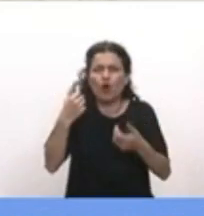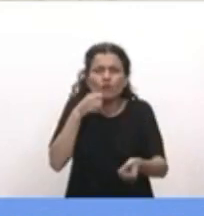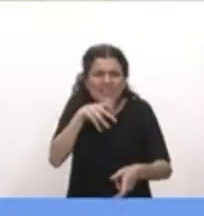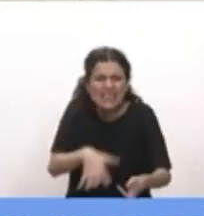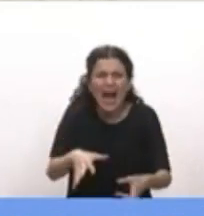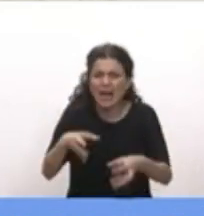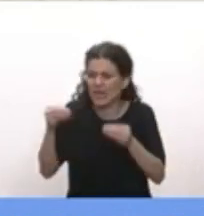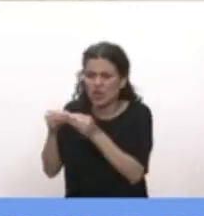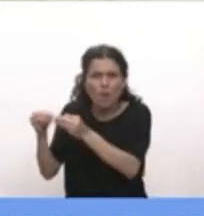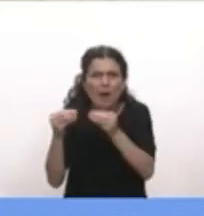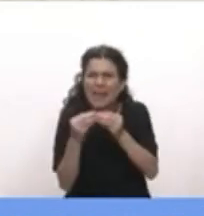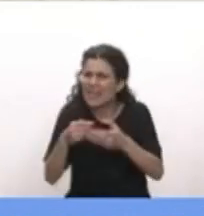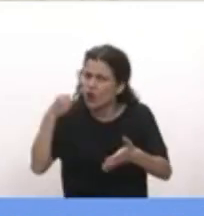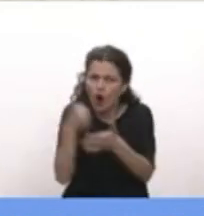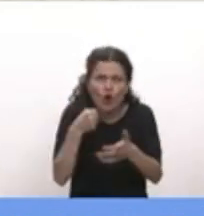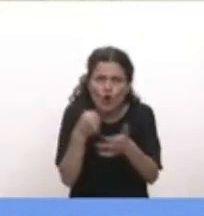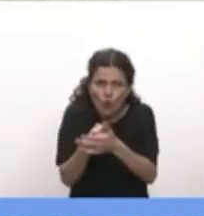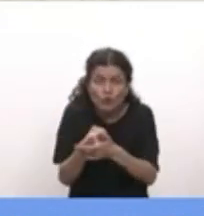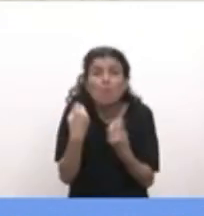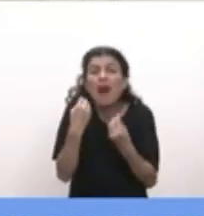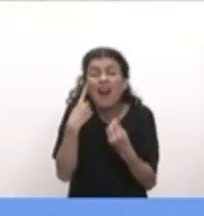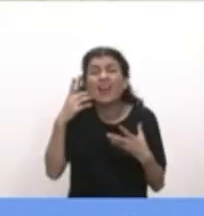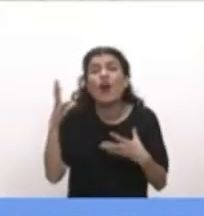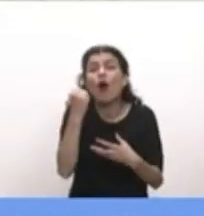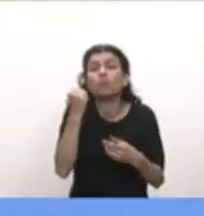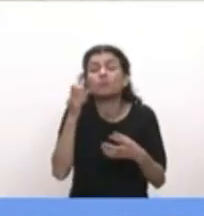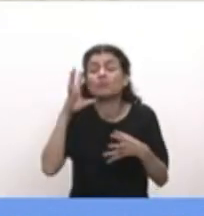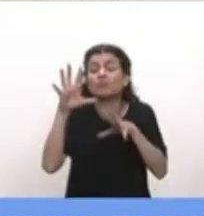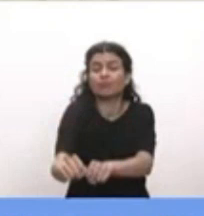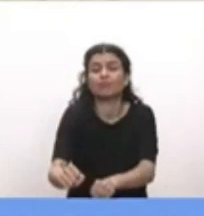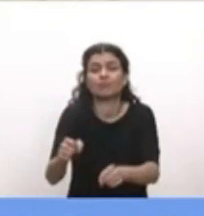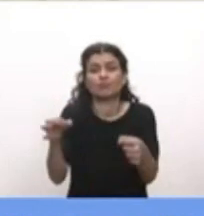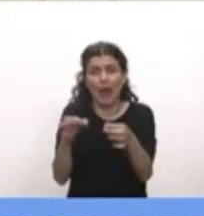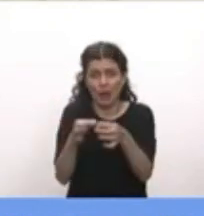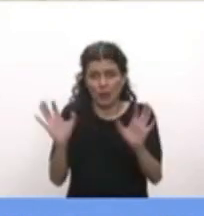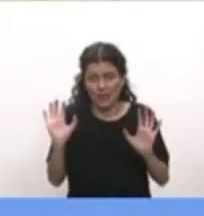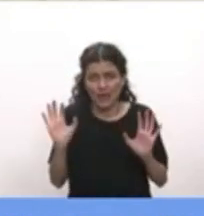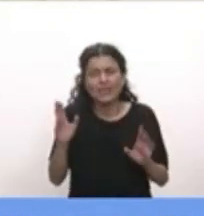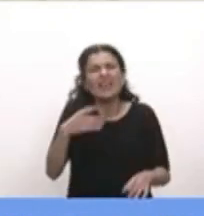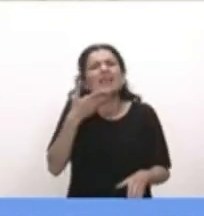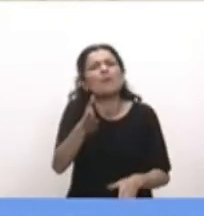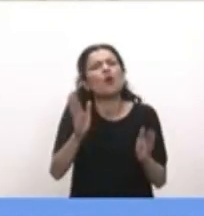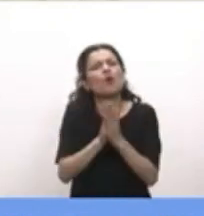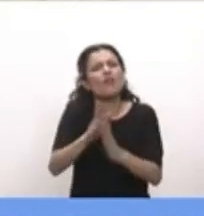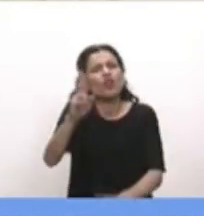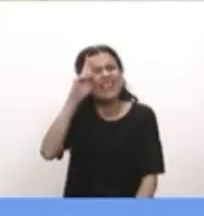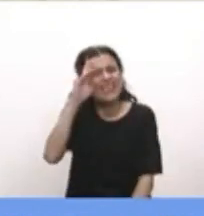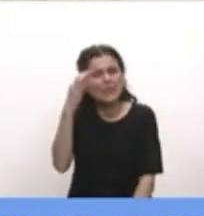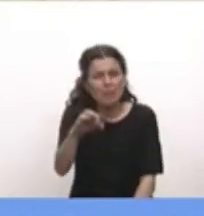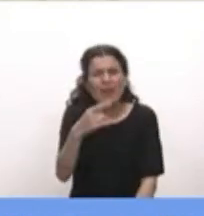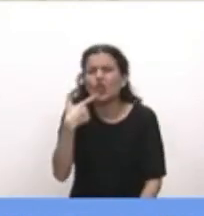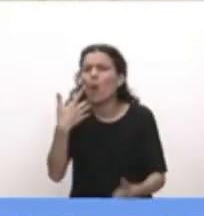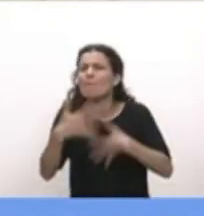camaradas para que este país sostuviera el reclamo de soberanía. Así que, por favor, tenga el respeto de no usar la